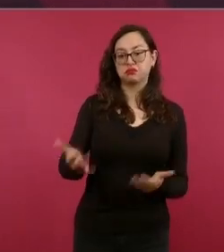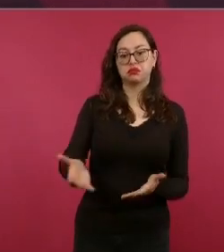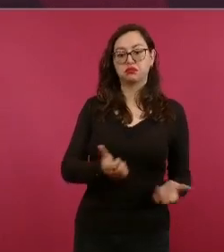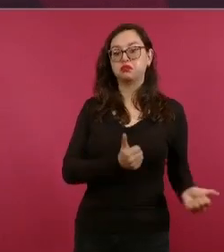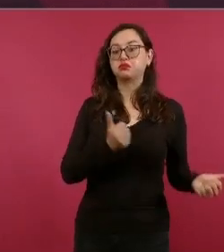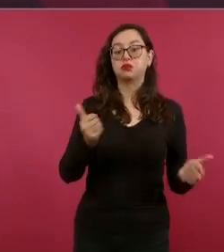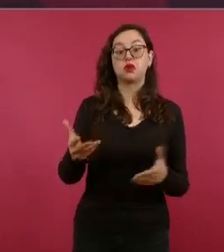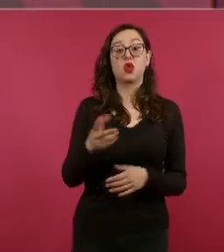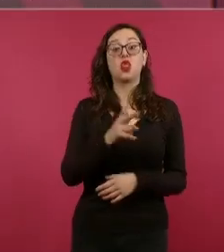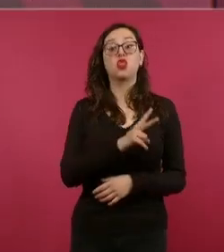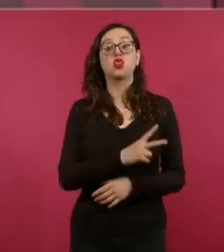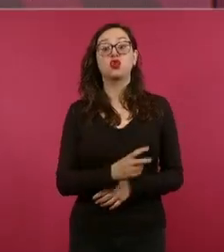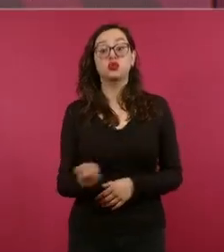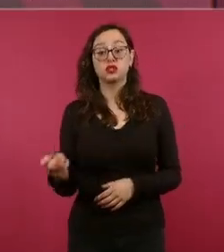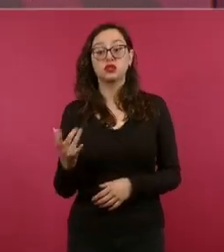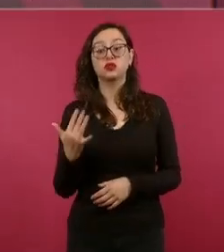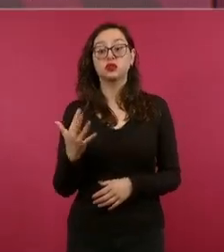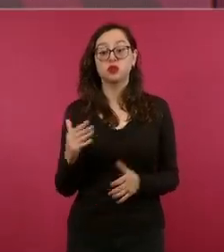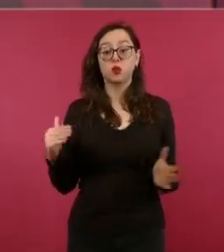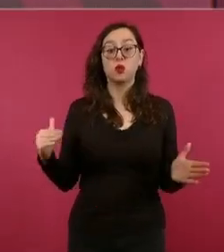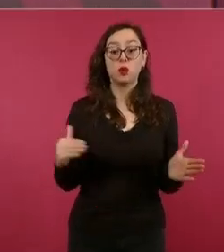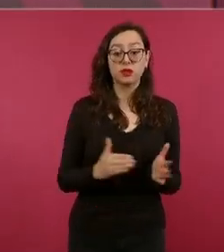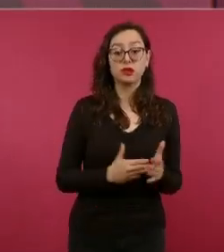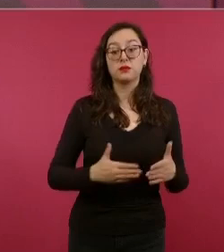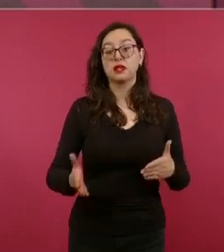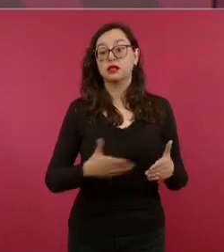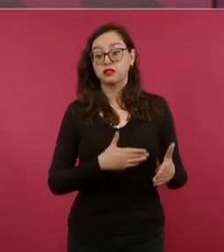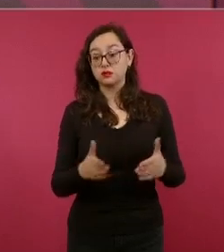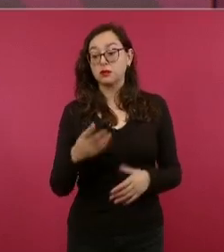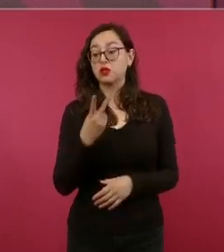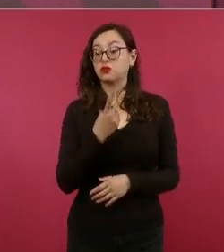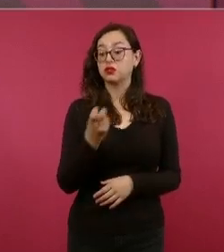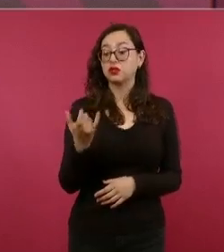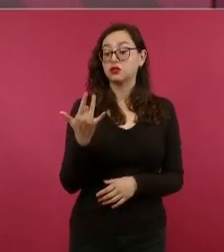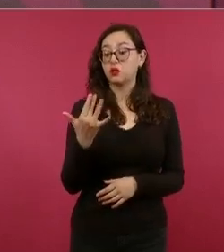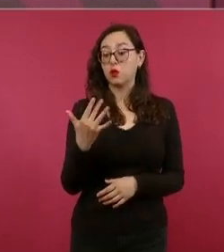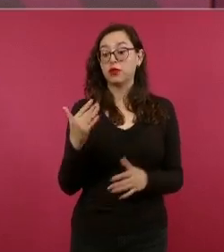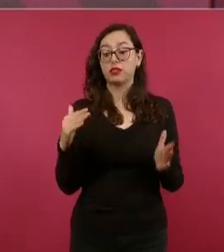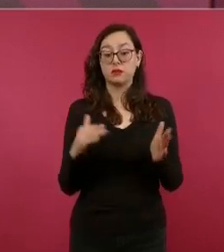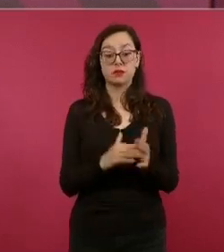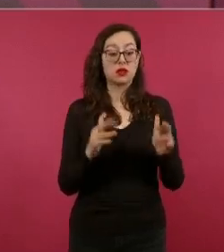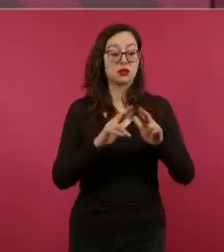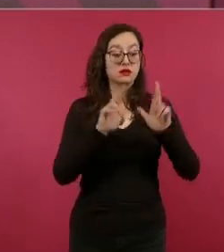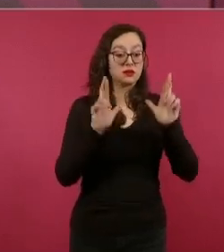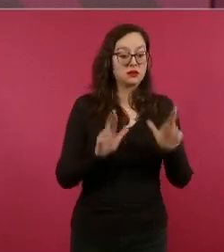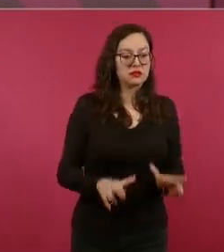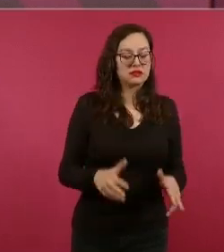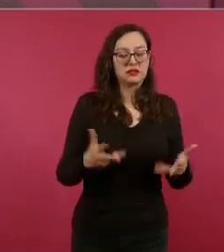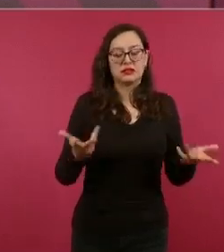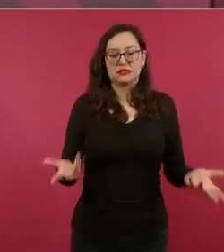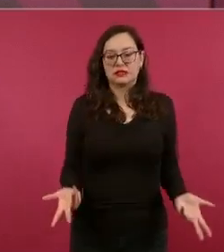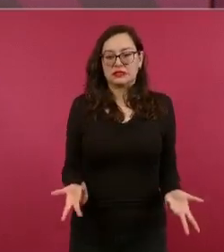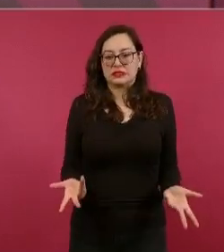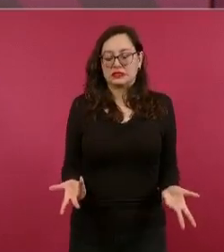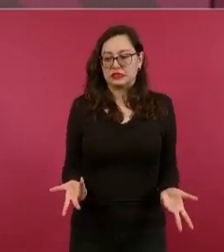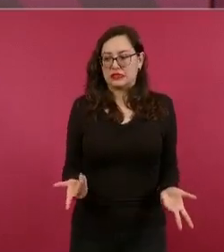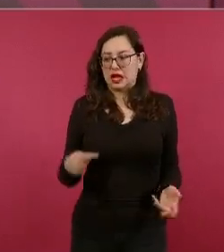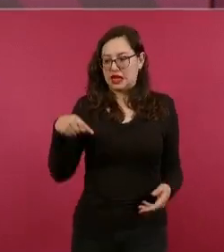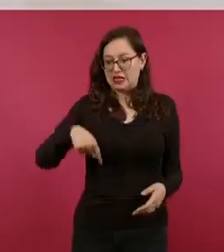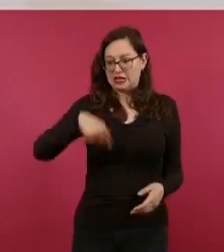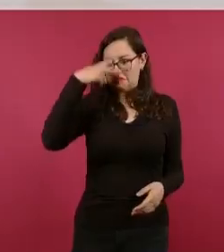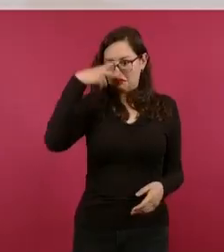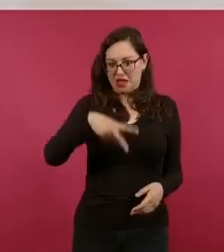más de 250,000 estufas, 250,000 refrigeradores, algo que no íbamos a poder si no contamos con ellos y